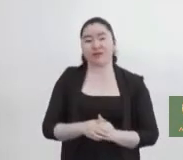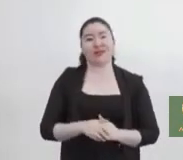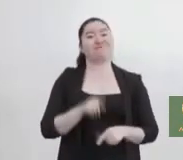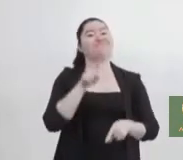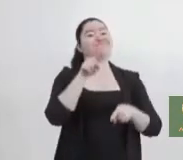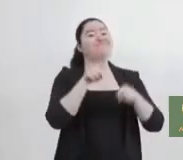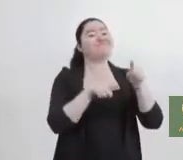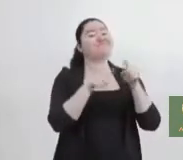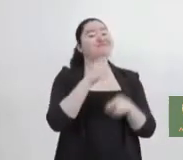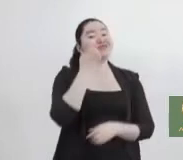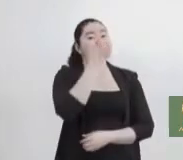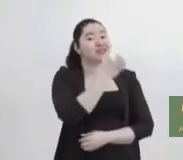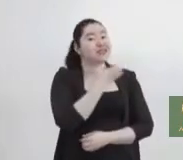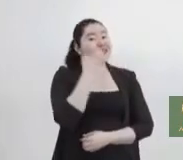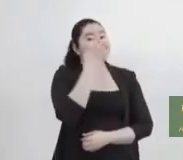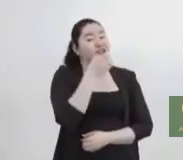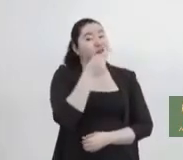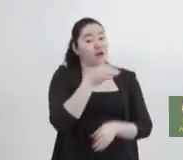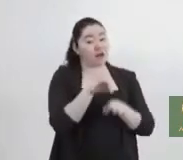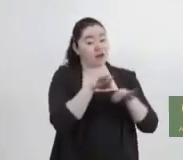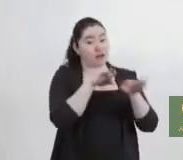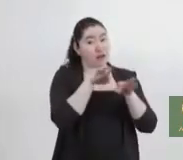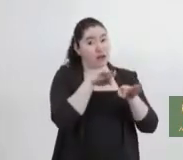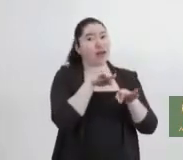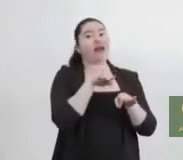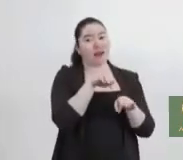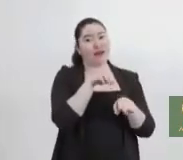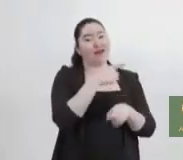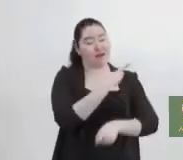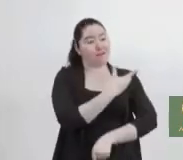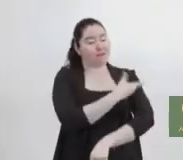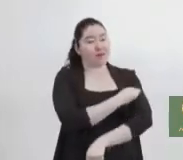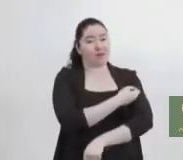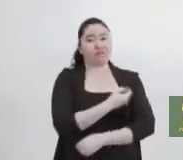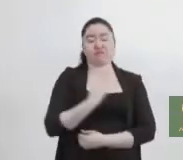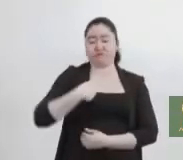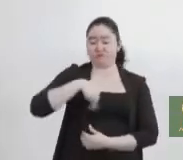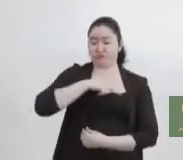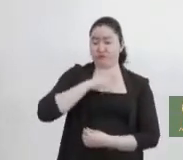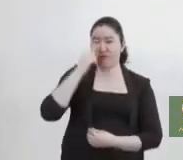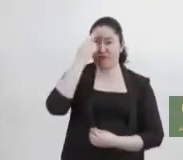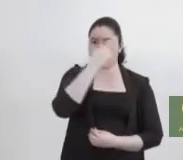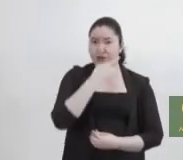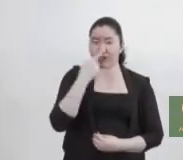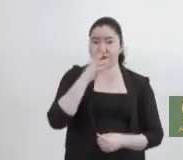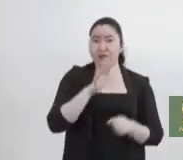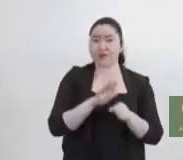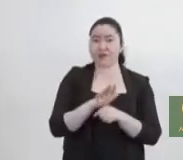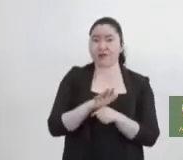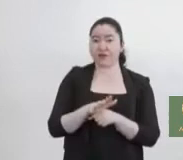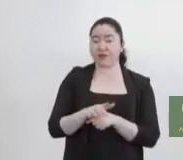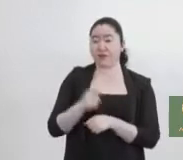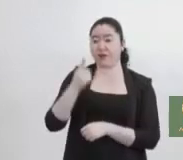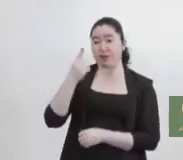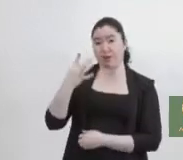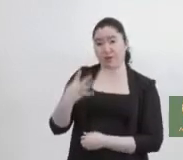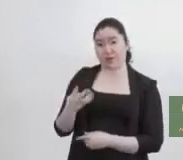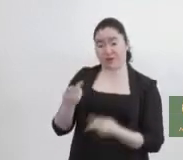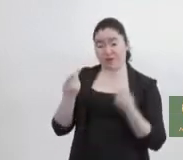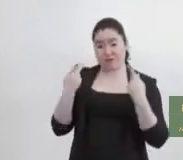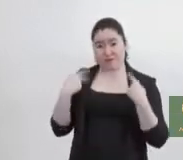trabajan. Hay más número de casos. Por ejemplo, estuvimos revisando que cerca de una cuarta parte de